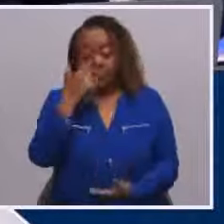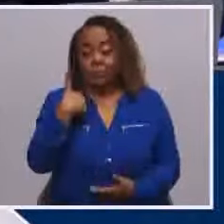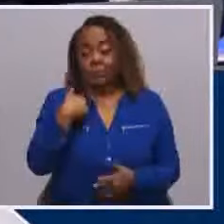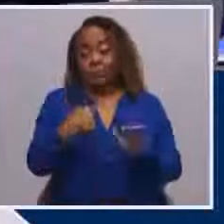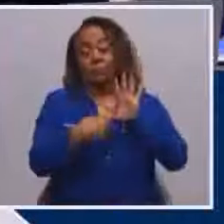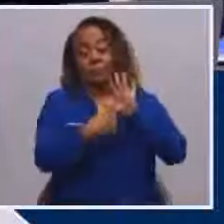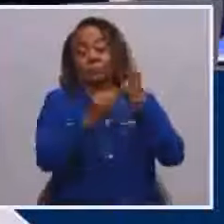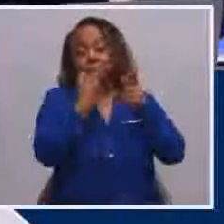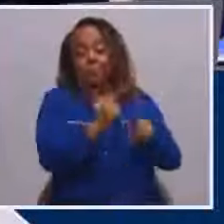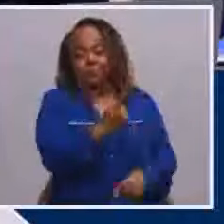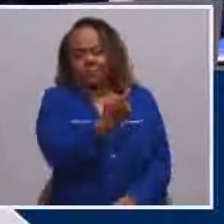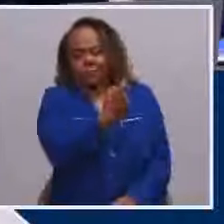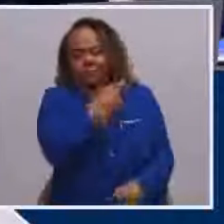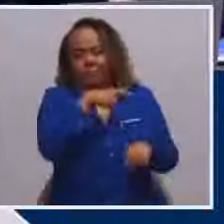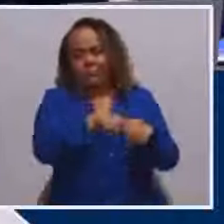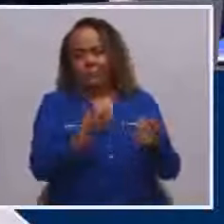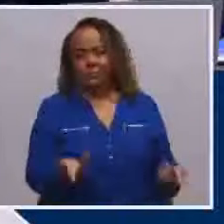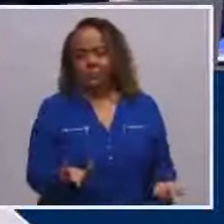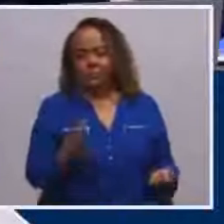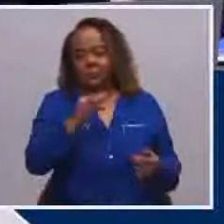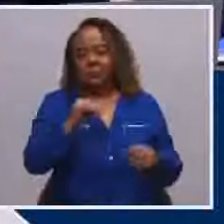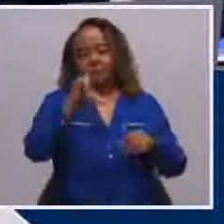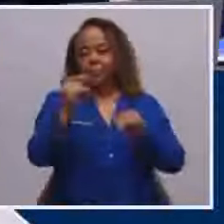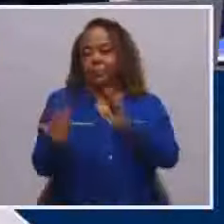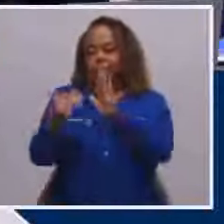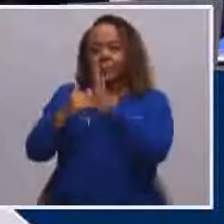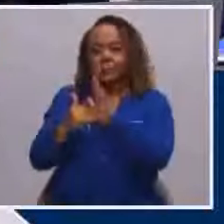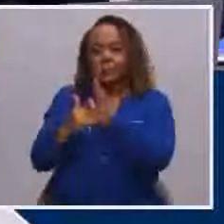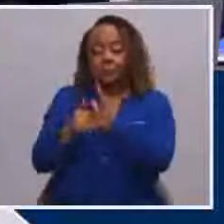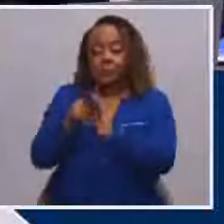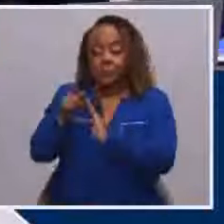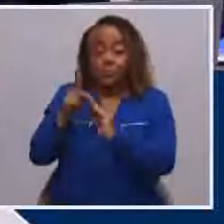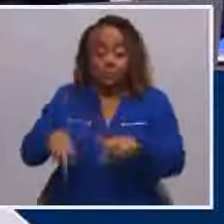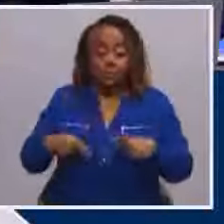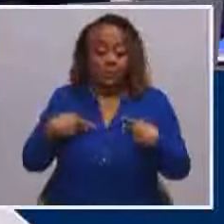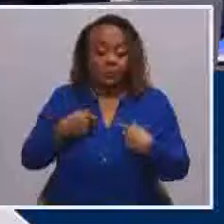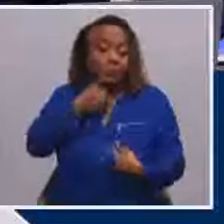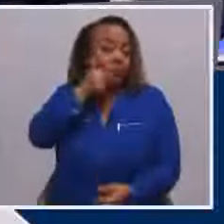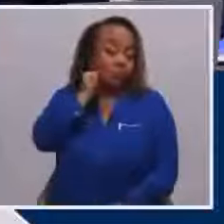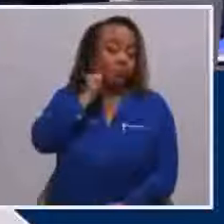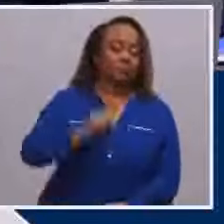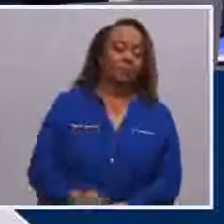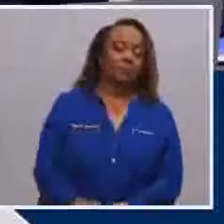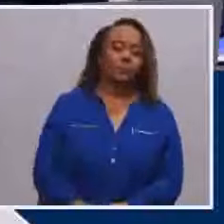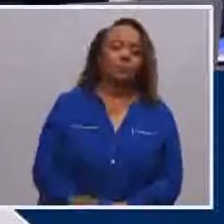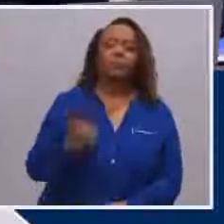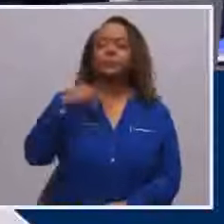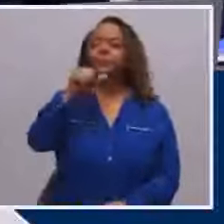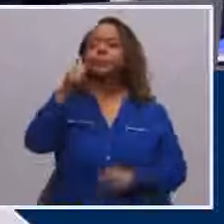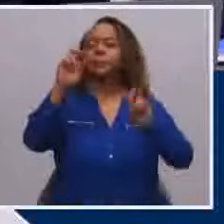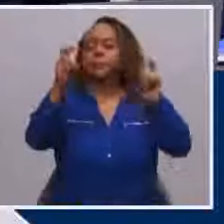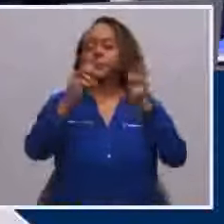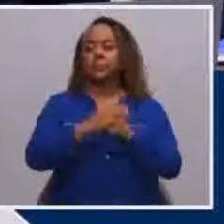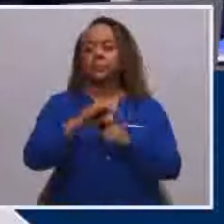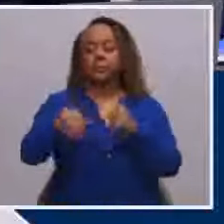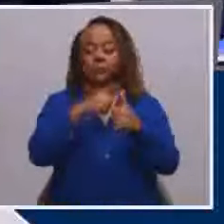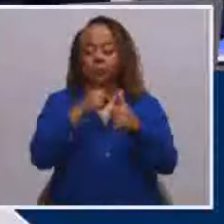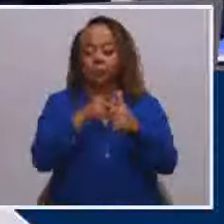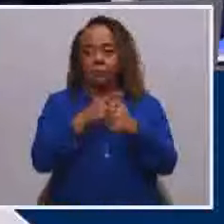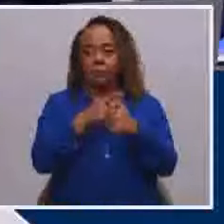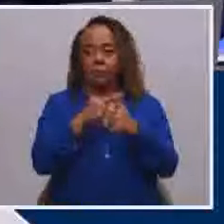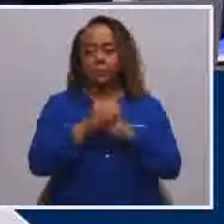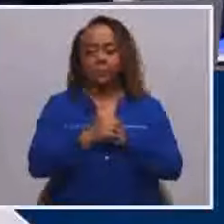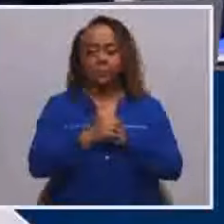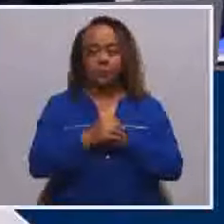reflejo de lo que pasó hace poquito tiempo y que no se replica en lo que él atraviesa ayer hay otra cuestión la primera